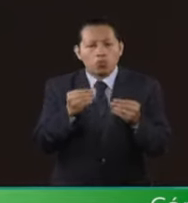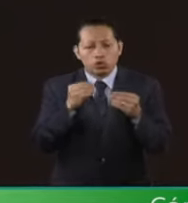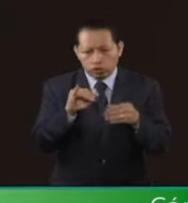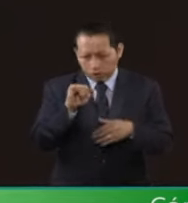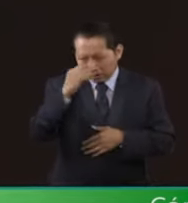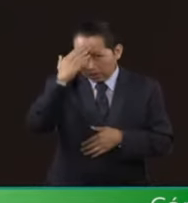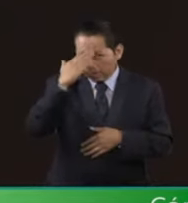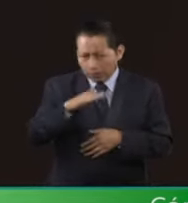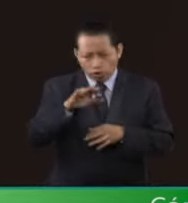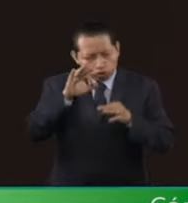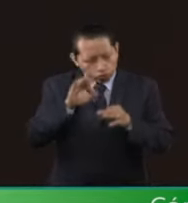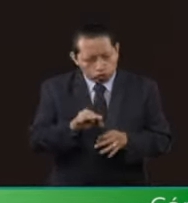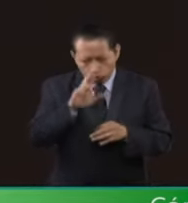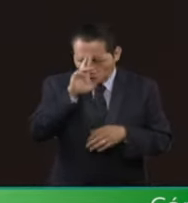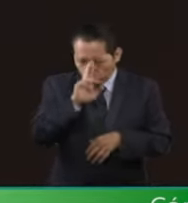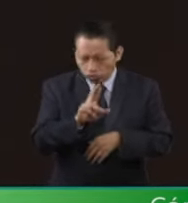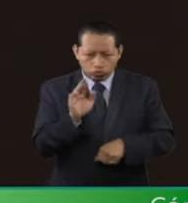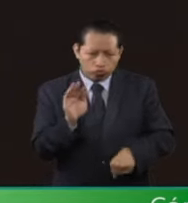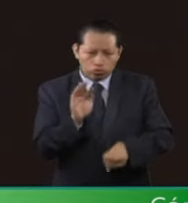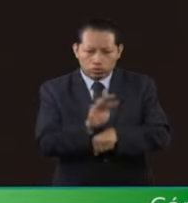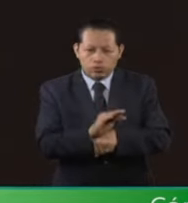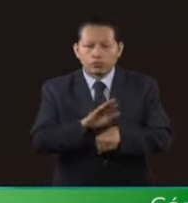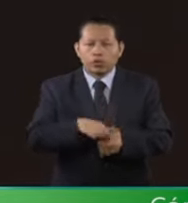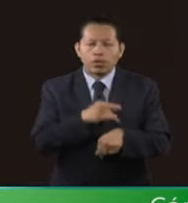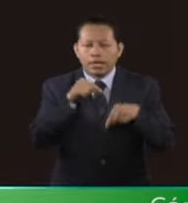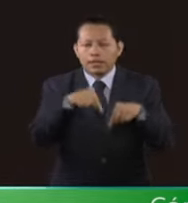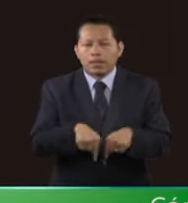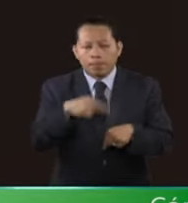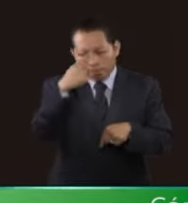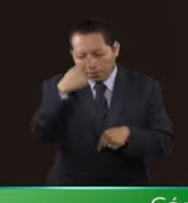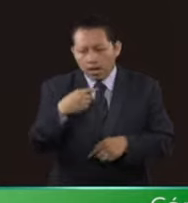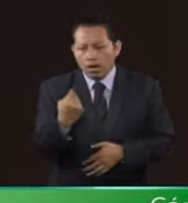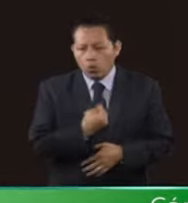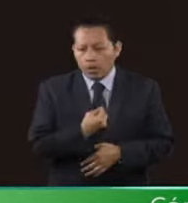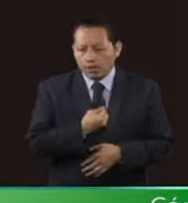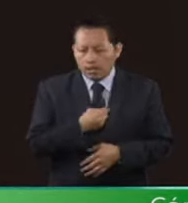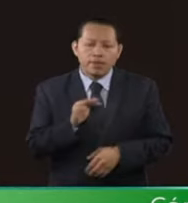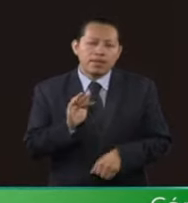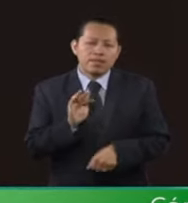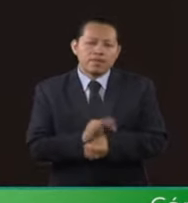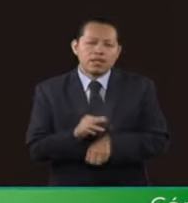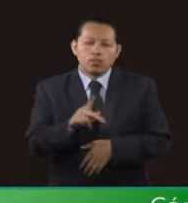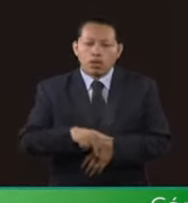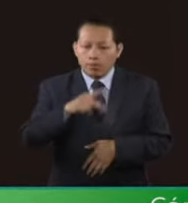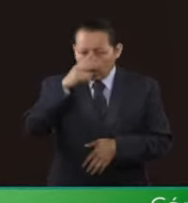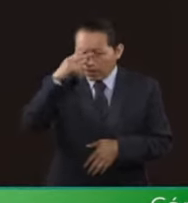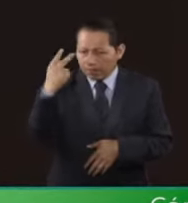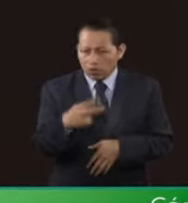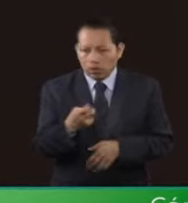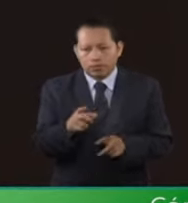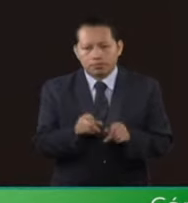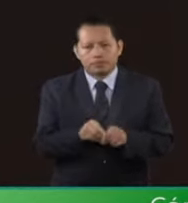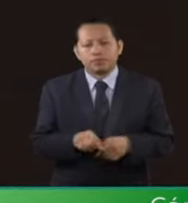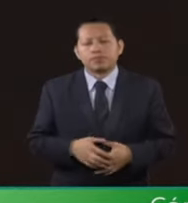sabremos honrar y defender, porque aquí estamos para resistir y defender al pueblo de México. Es